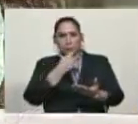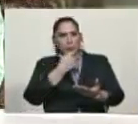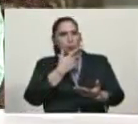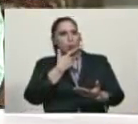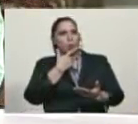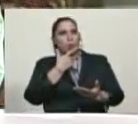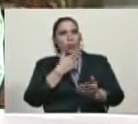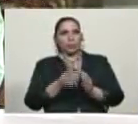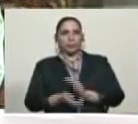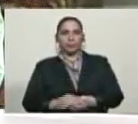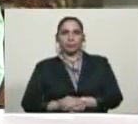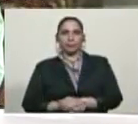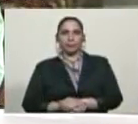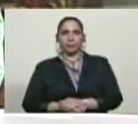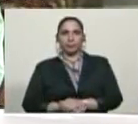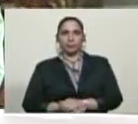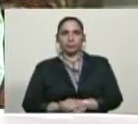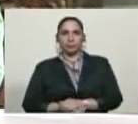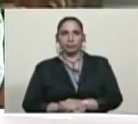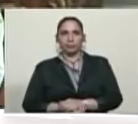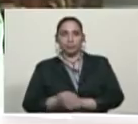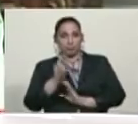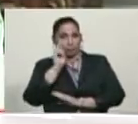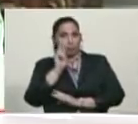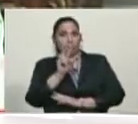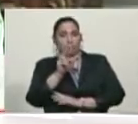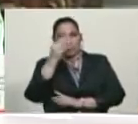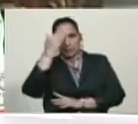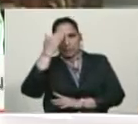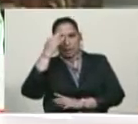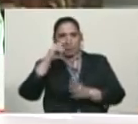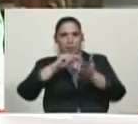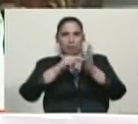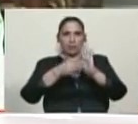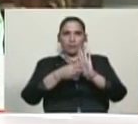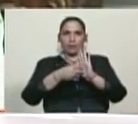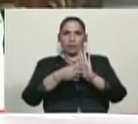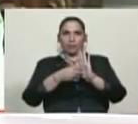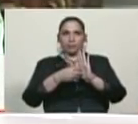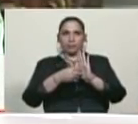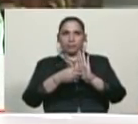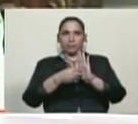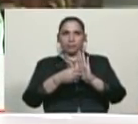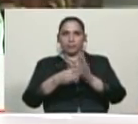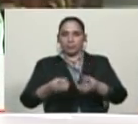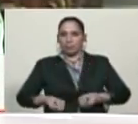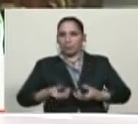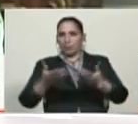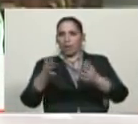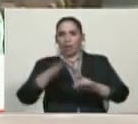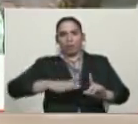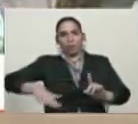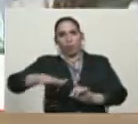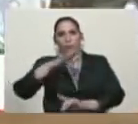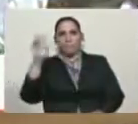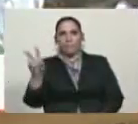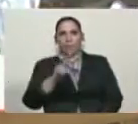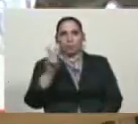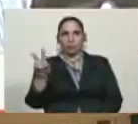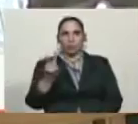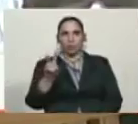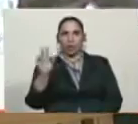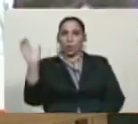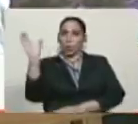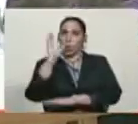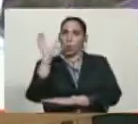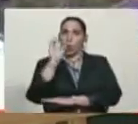para quien lo ve y sabe qué significa este regalo para toda venezuela desde colombia nos